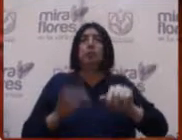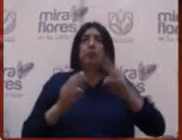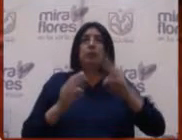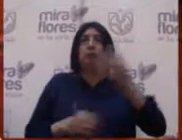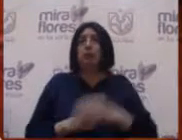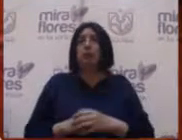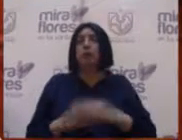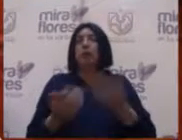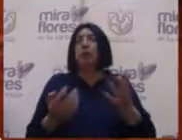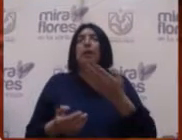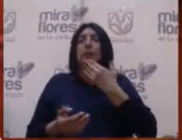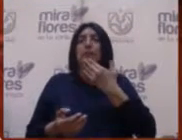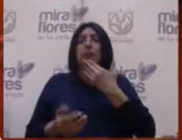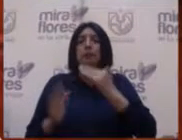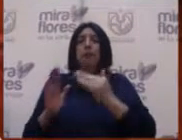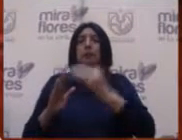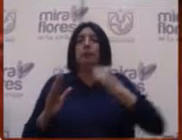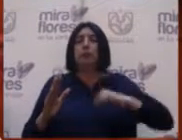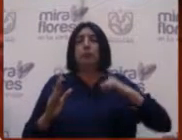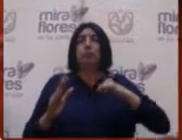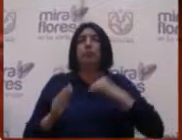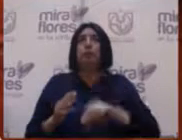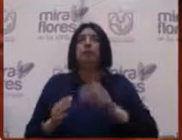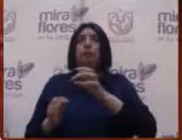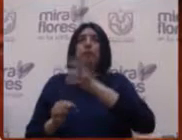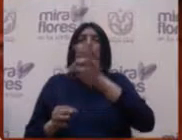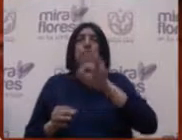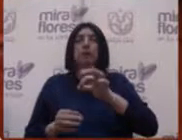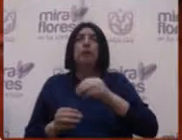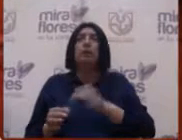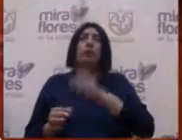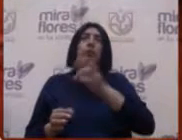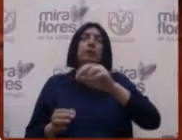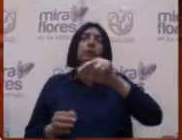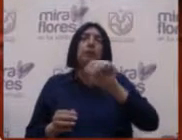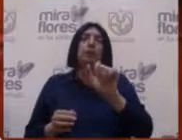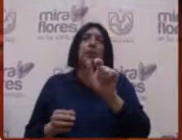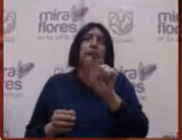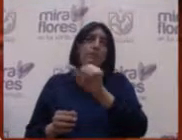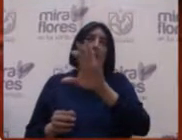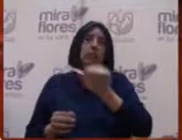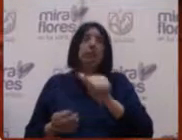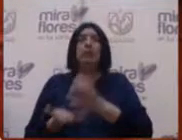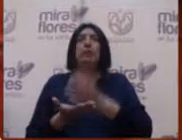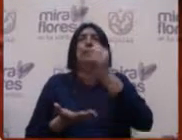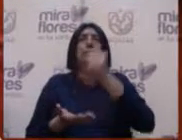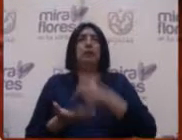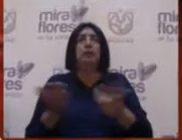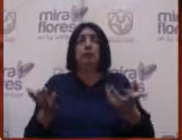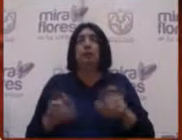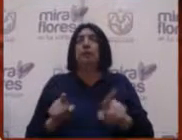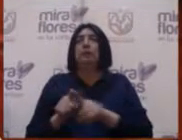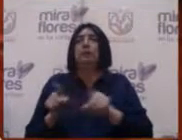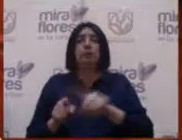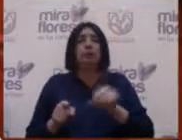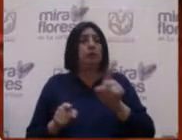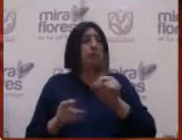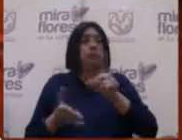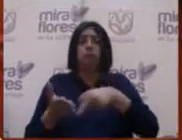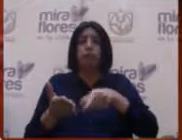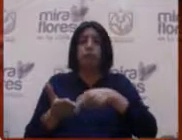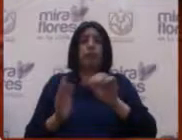250-2014. A favor de la Municipalidad Distrital de Ingenio, provincia de Nazca, departamento de Ica. Asimismo, se deja sin efecto